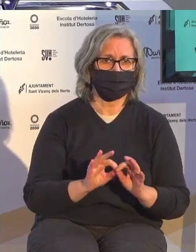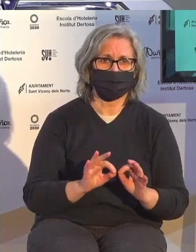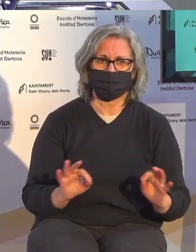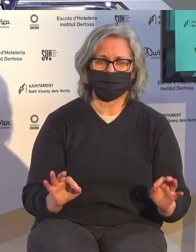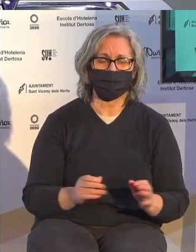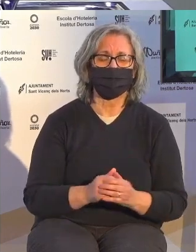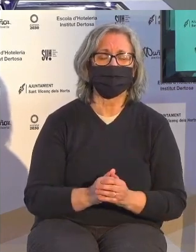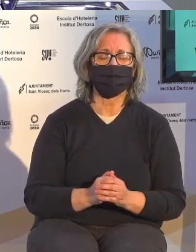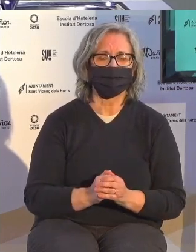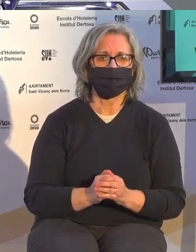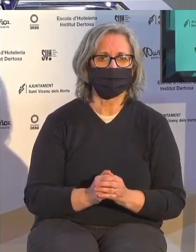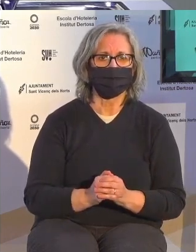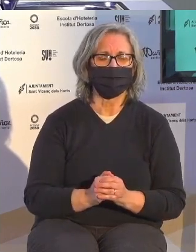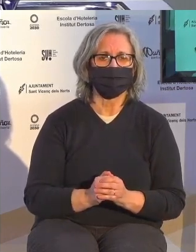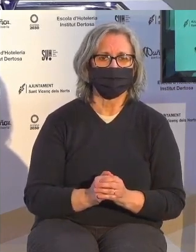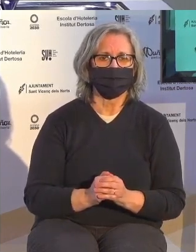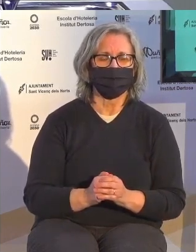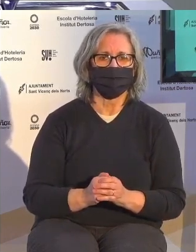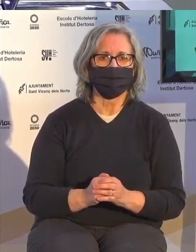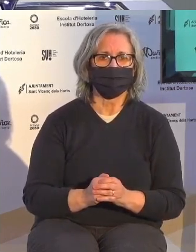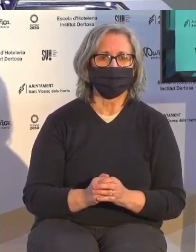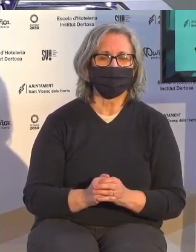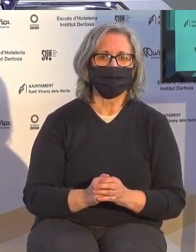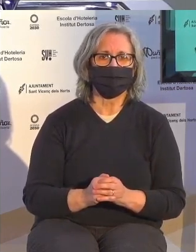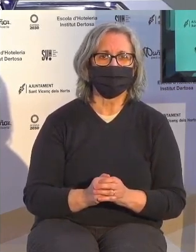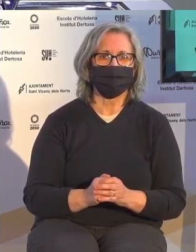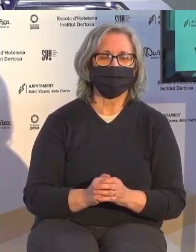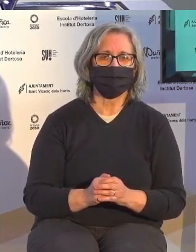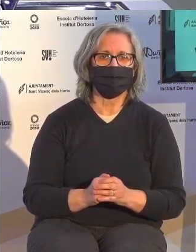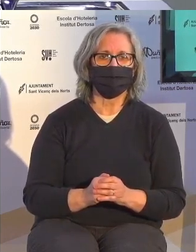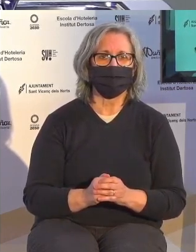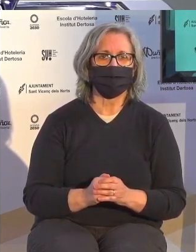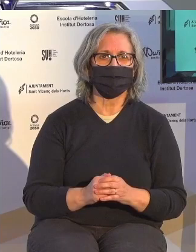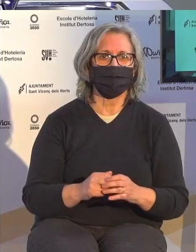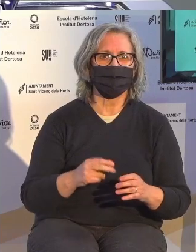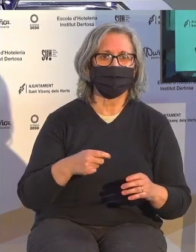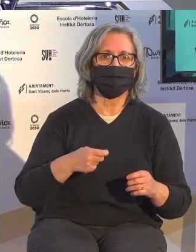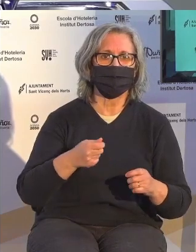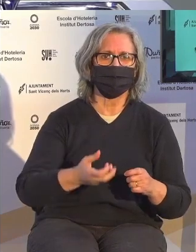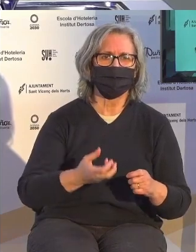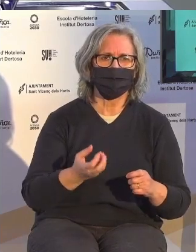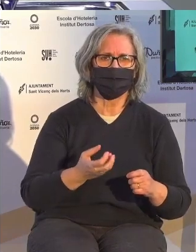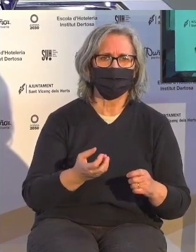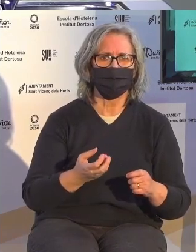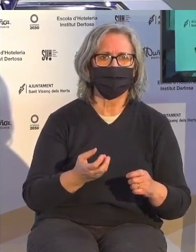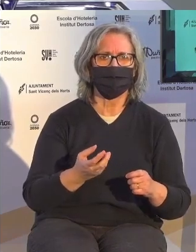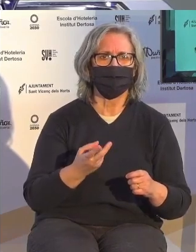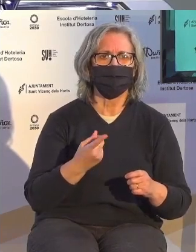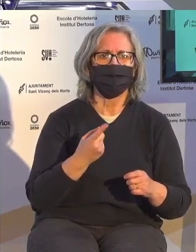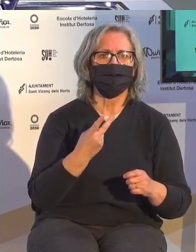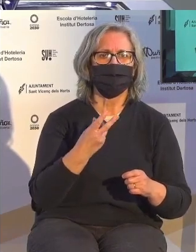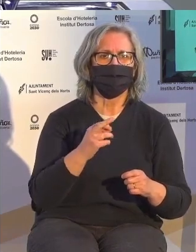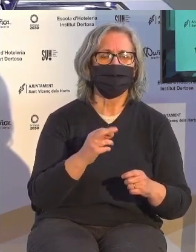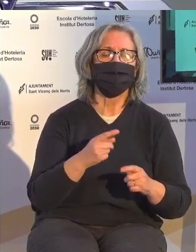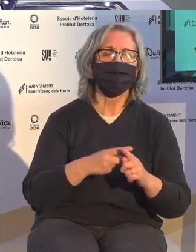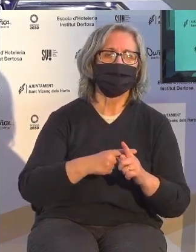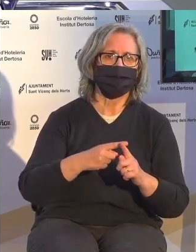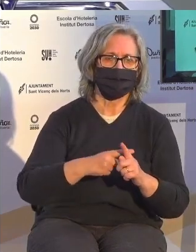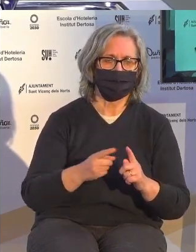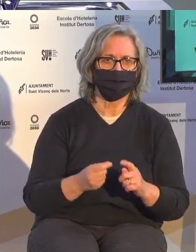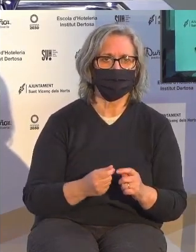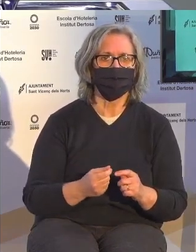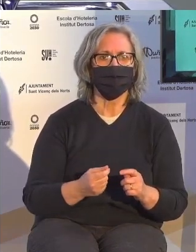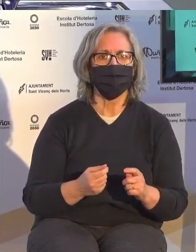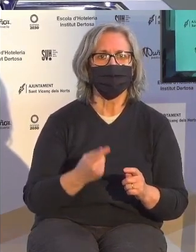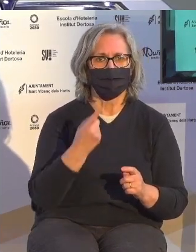y vamos a cocinar los amigos la 124° no hay muchos estadios de am